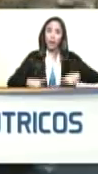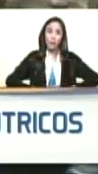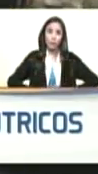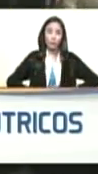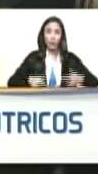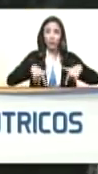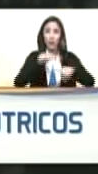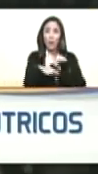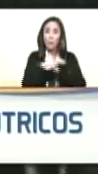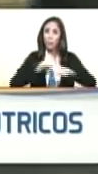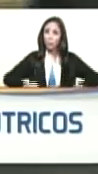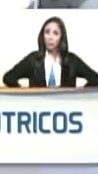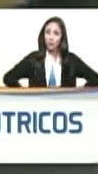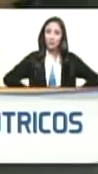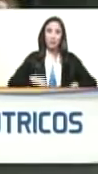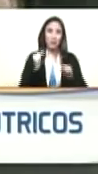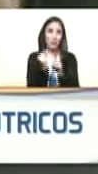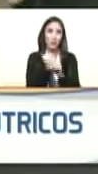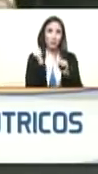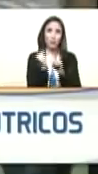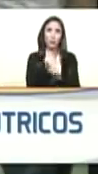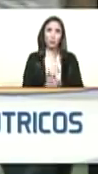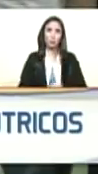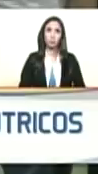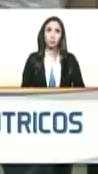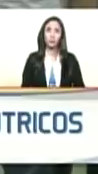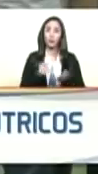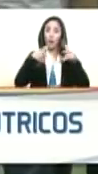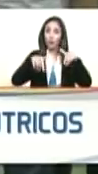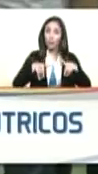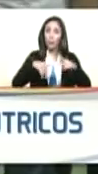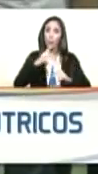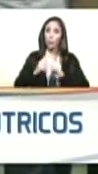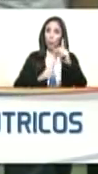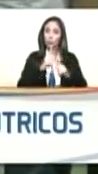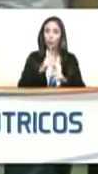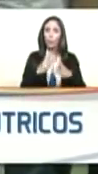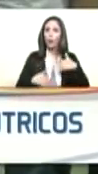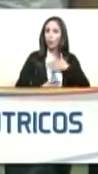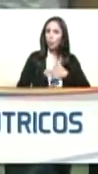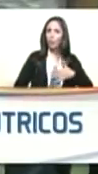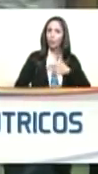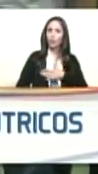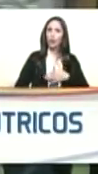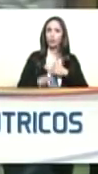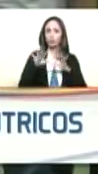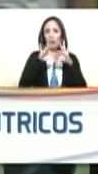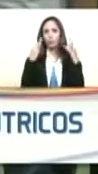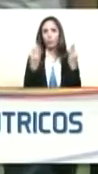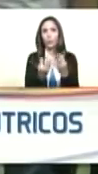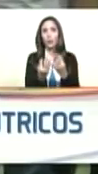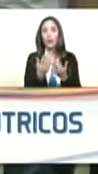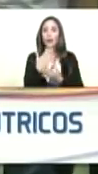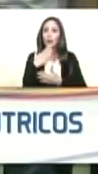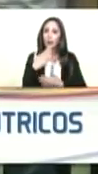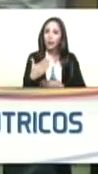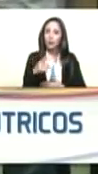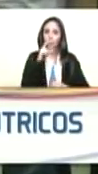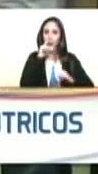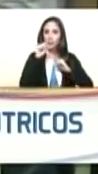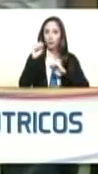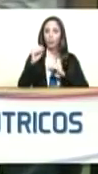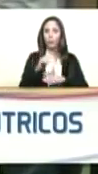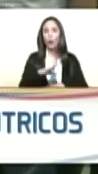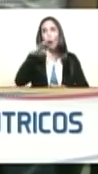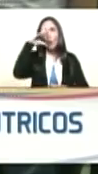Portuguesa, estamos sembrando desde acá de Portuguesa y estamos produciendo para el bienestar del país. Así que agradecido, presidente, y que bueno, Dios